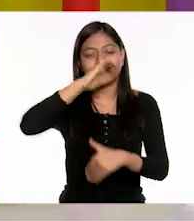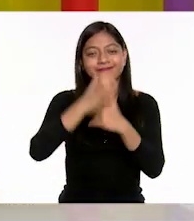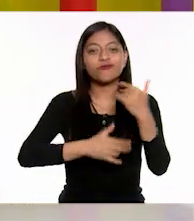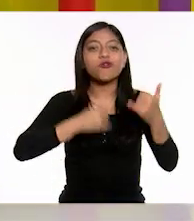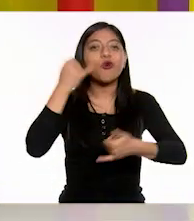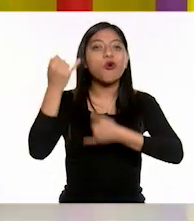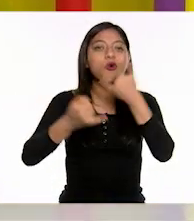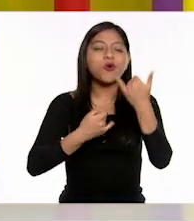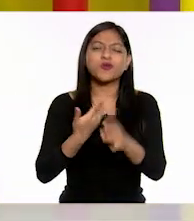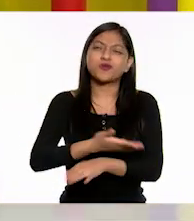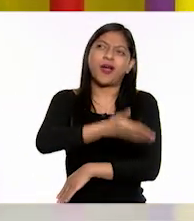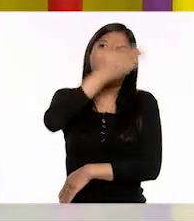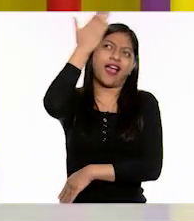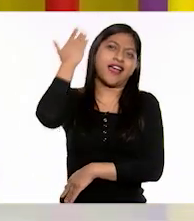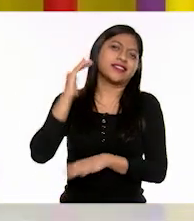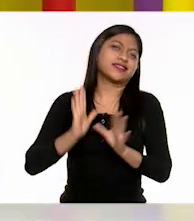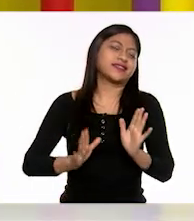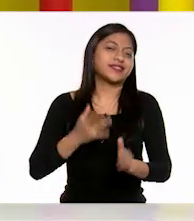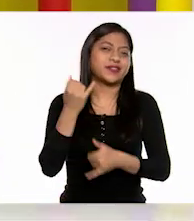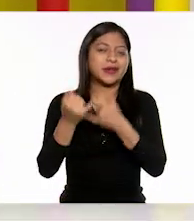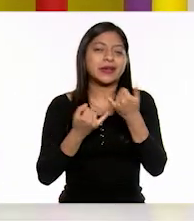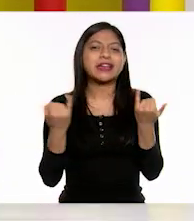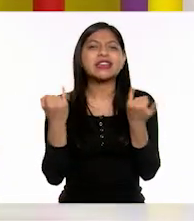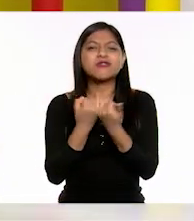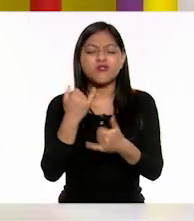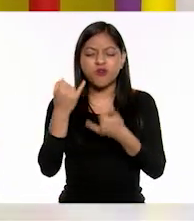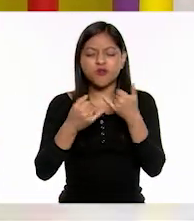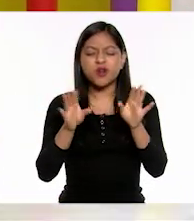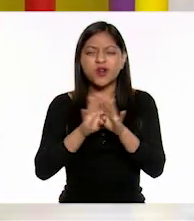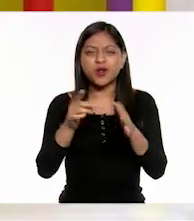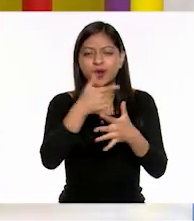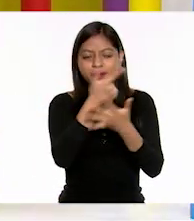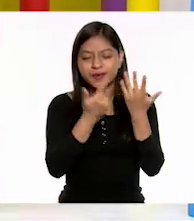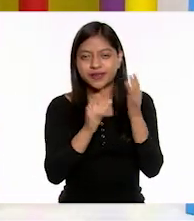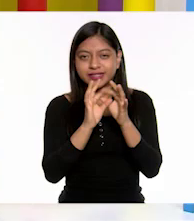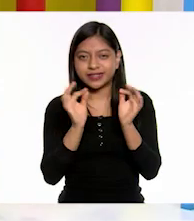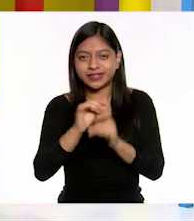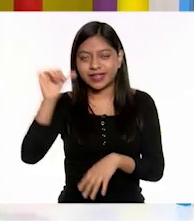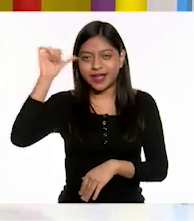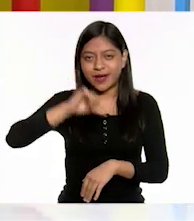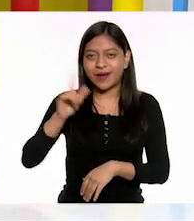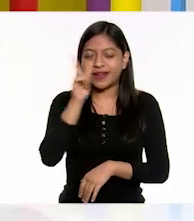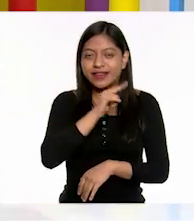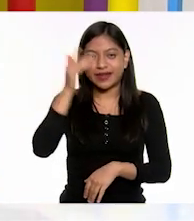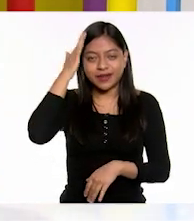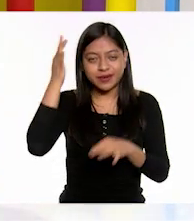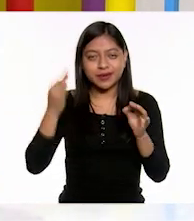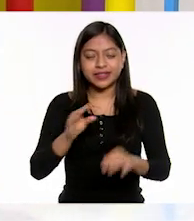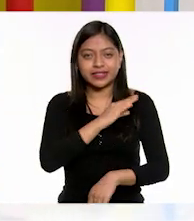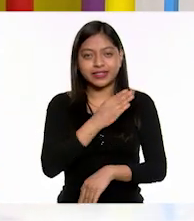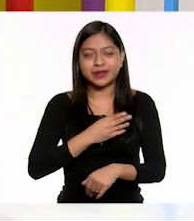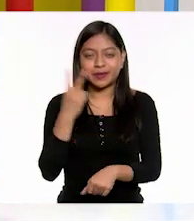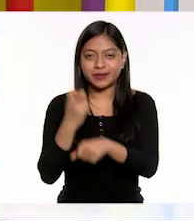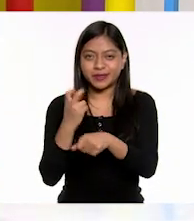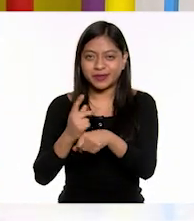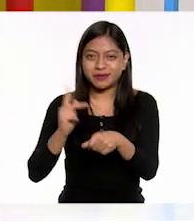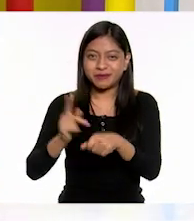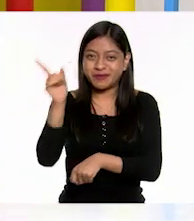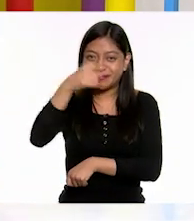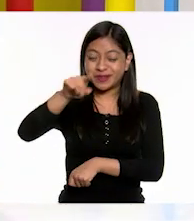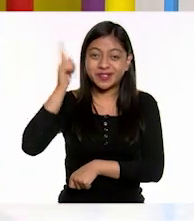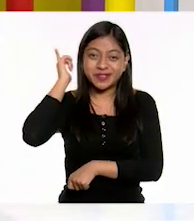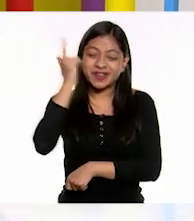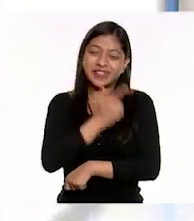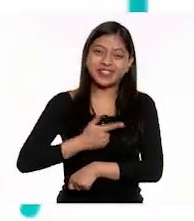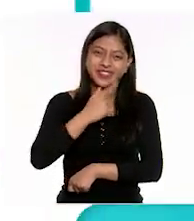juegos que todos jugamos y sus instrucciones en la asignatura de lengua materna para segundo grado de primaria espero que lo hayan disfrutado